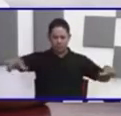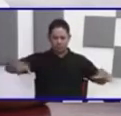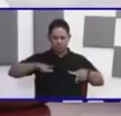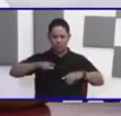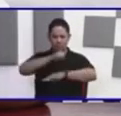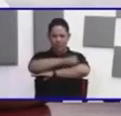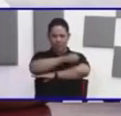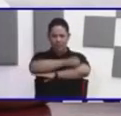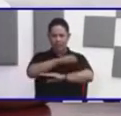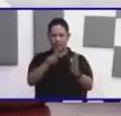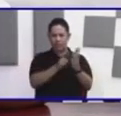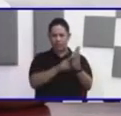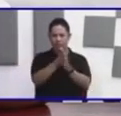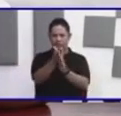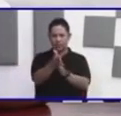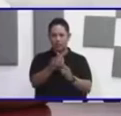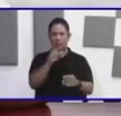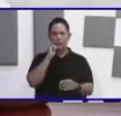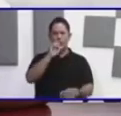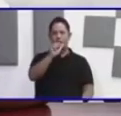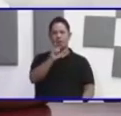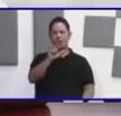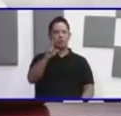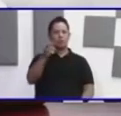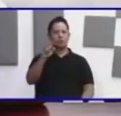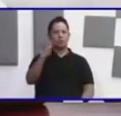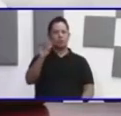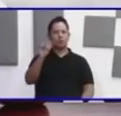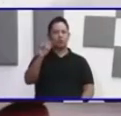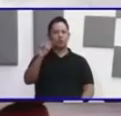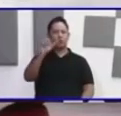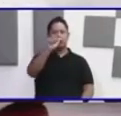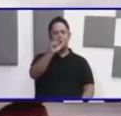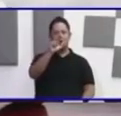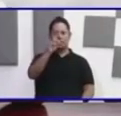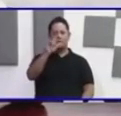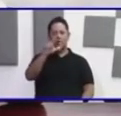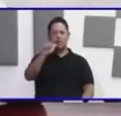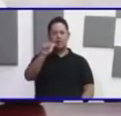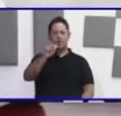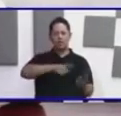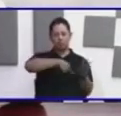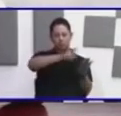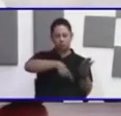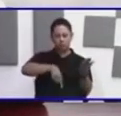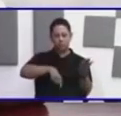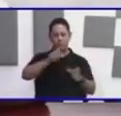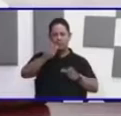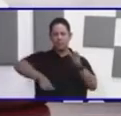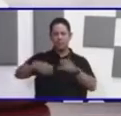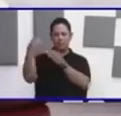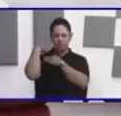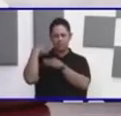tal, y lo firma Augusto Ardila y Sasa, subdirector de Infraestructura en Salud del Ministerio de Salud y de la